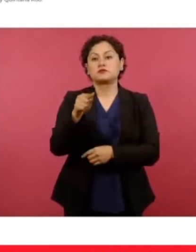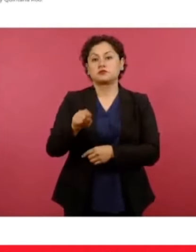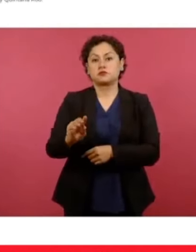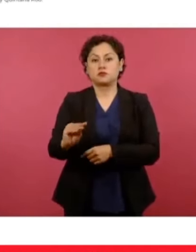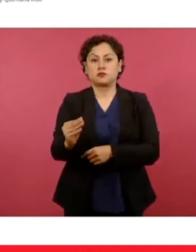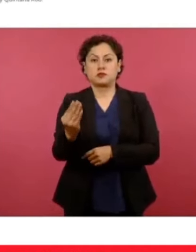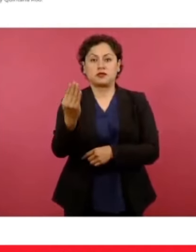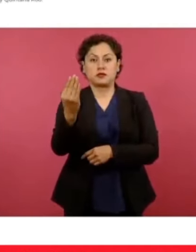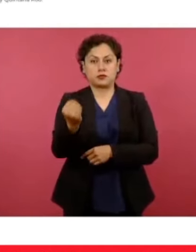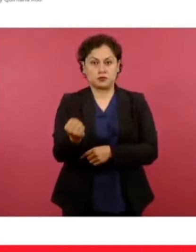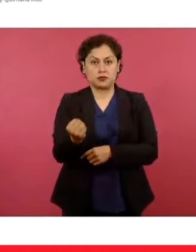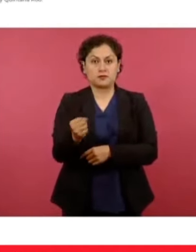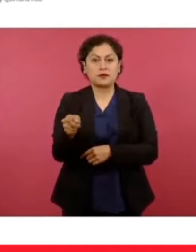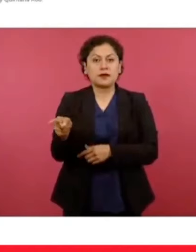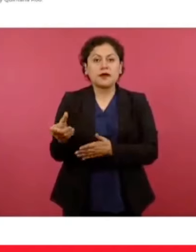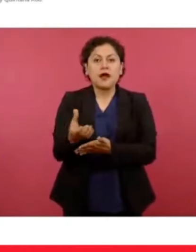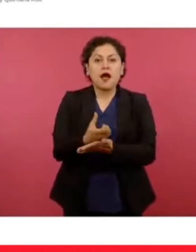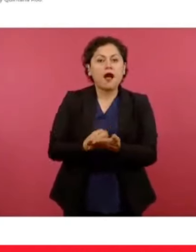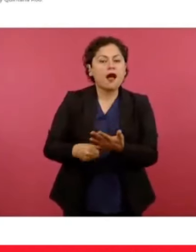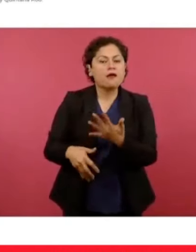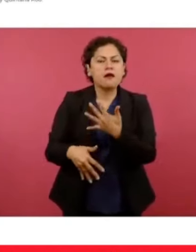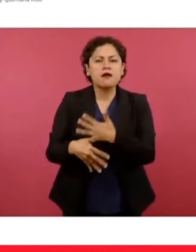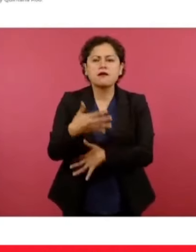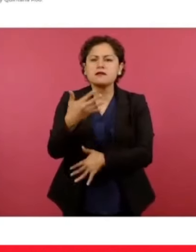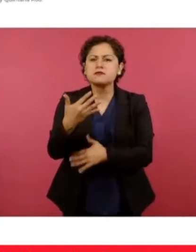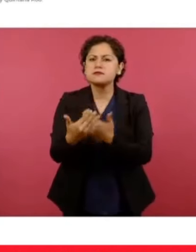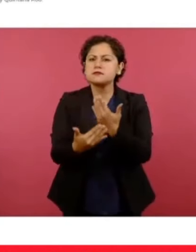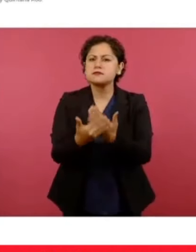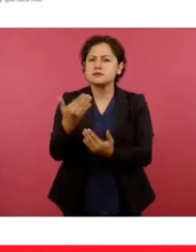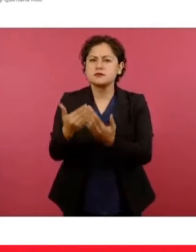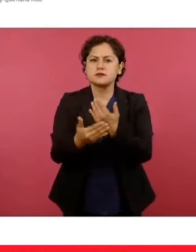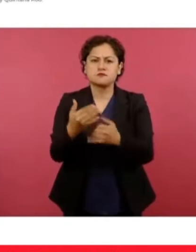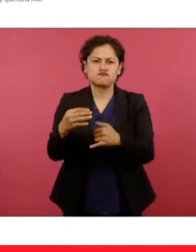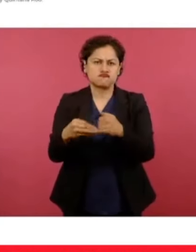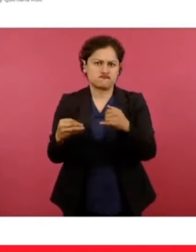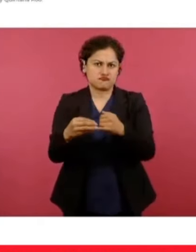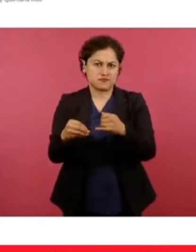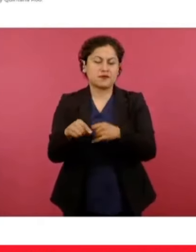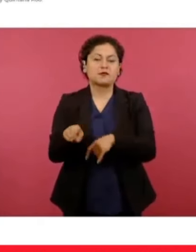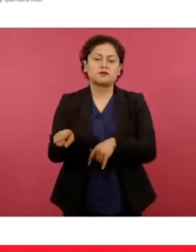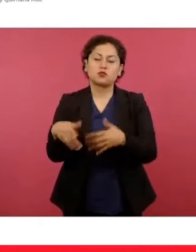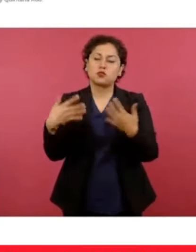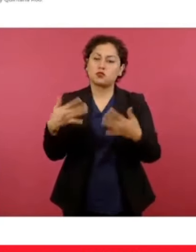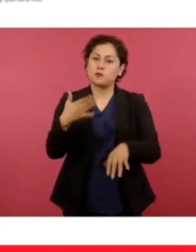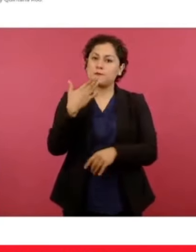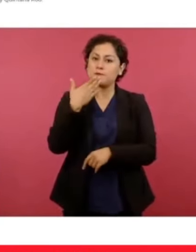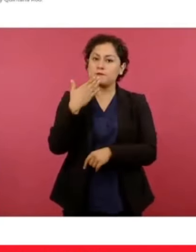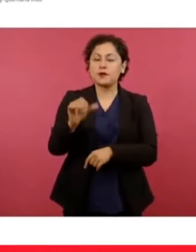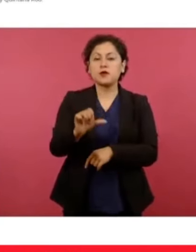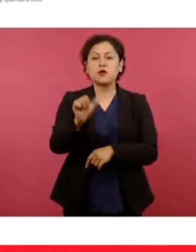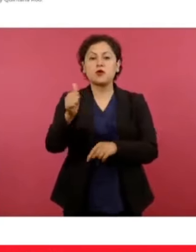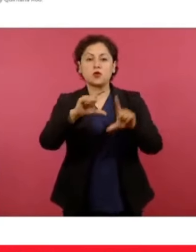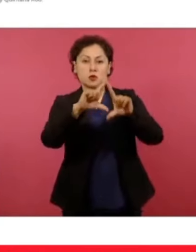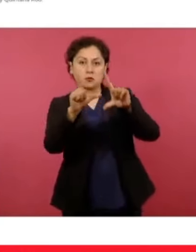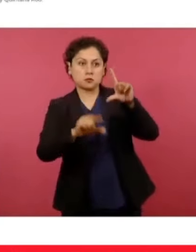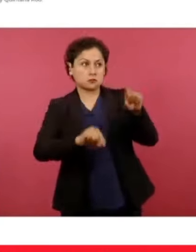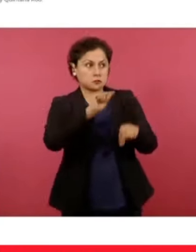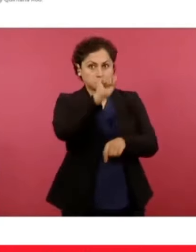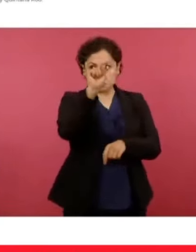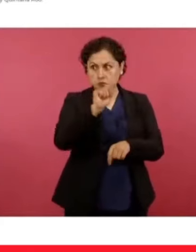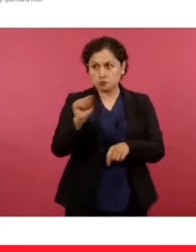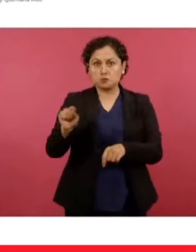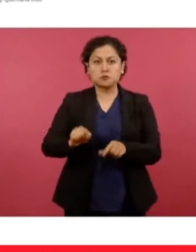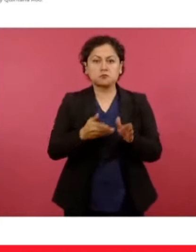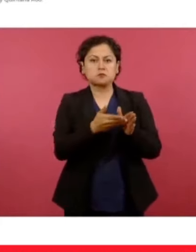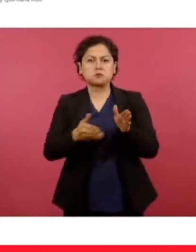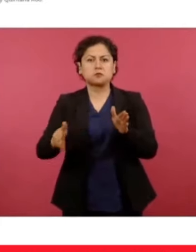p99 únicamente 15 centavos de ganancia Y tenemos varios ejemplos como como muchos casos hay en todo el país con precios entre los